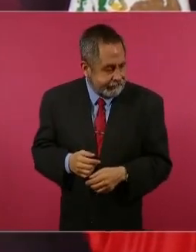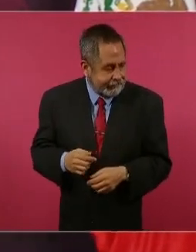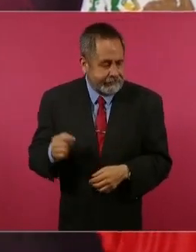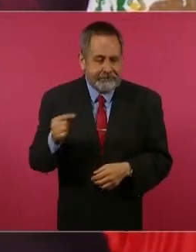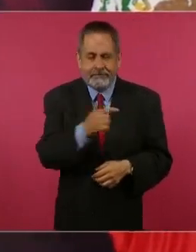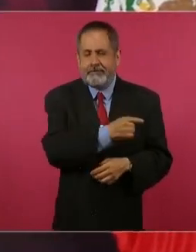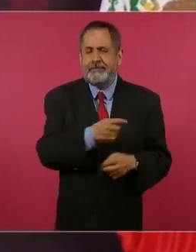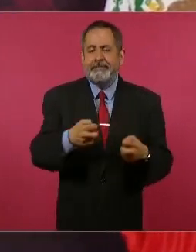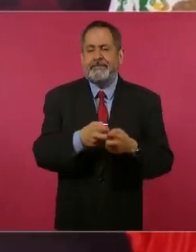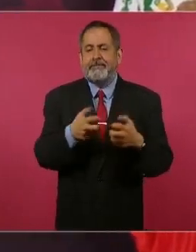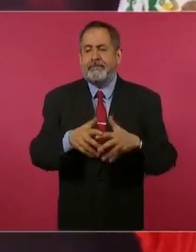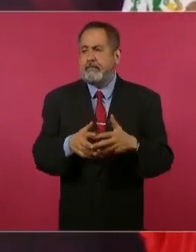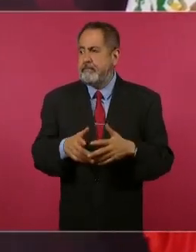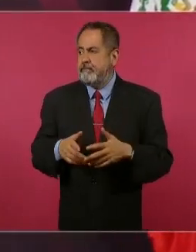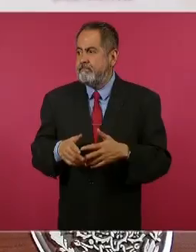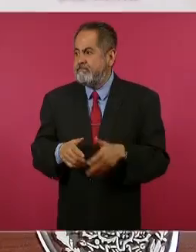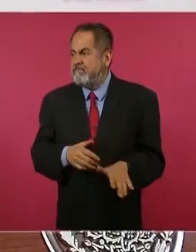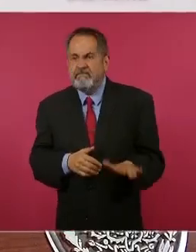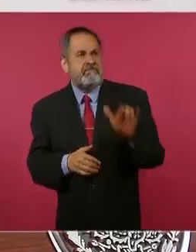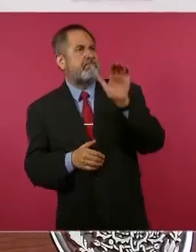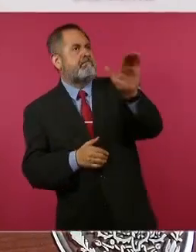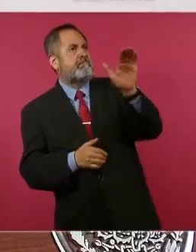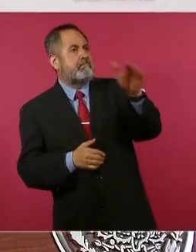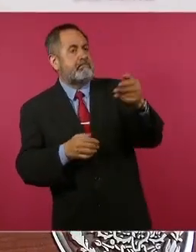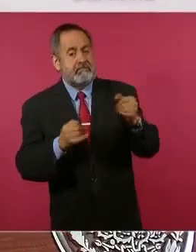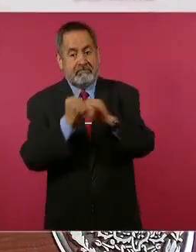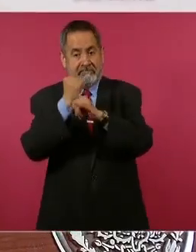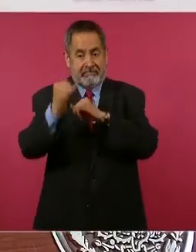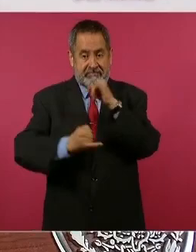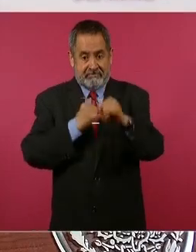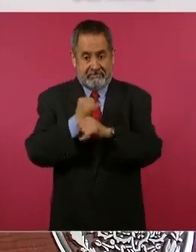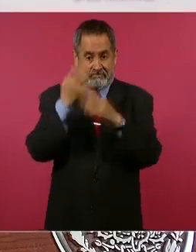en los mercados,